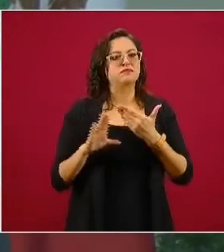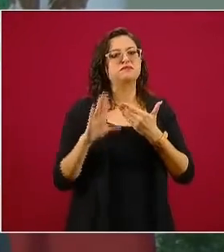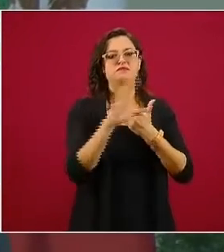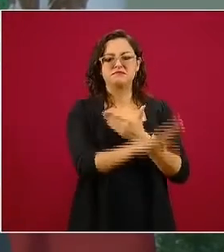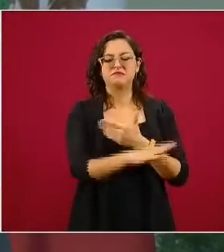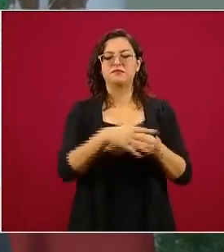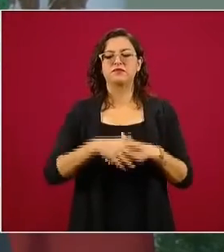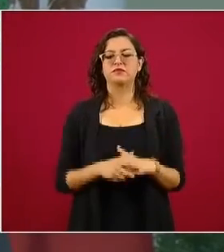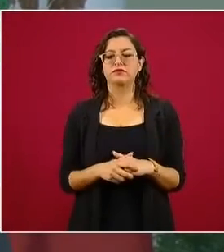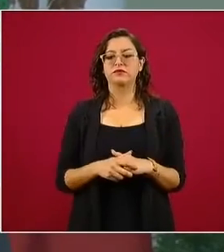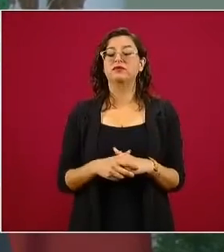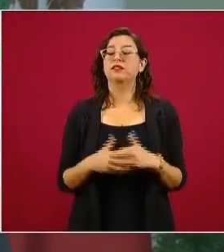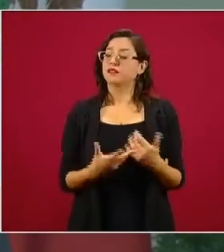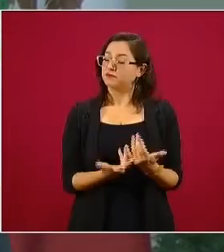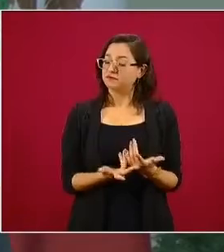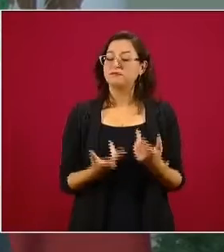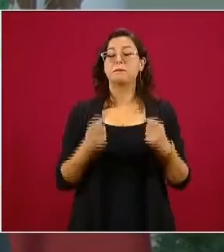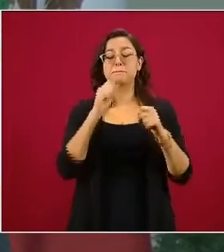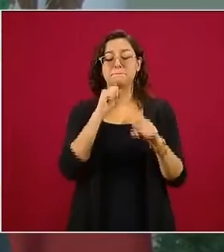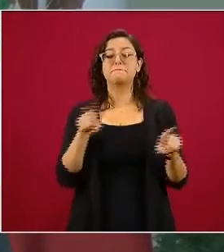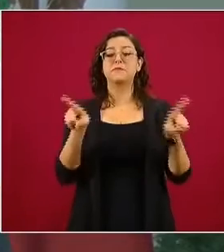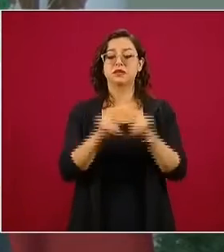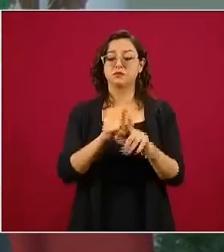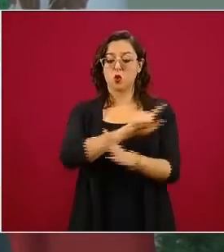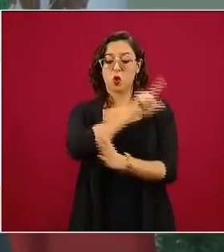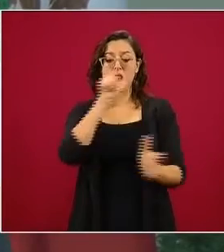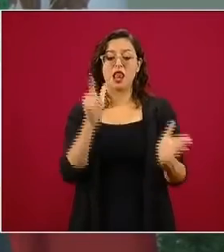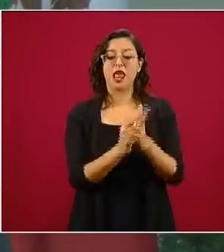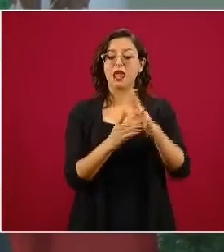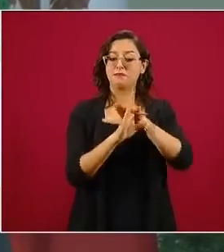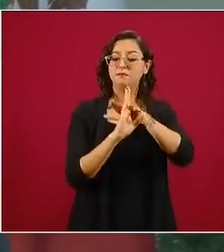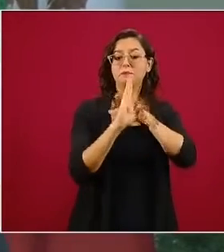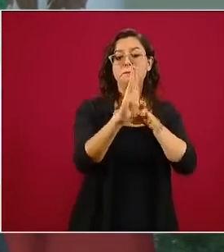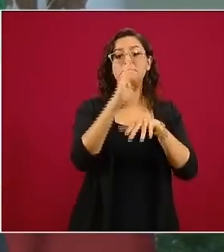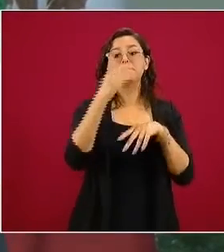que realmente protejan a la población. Estamos